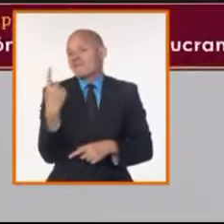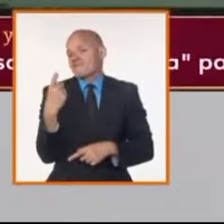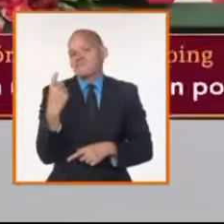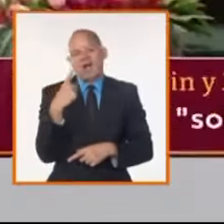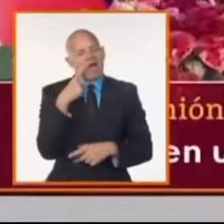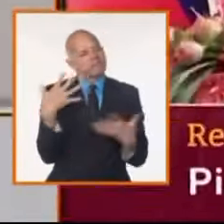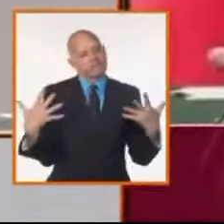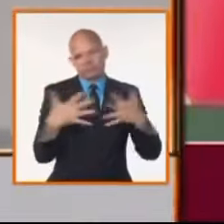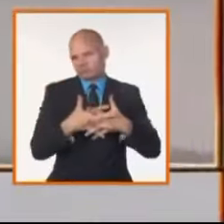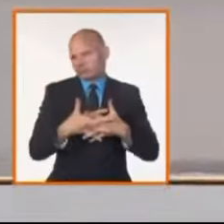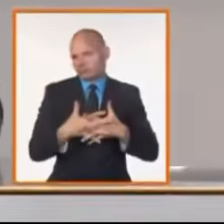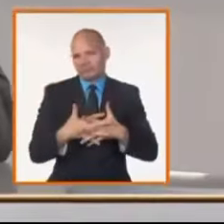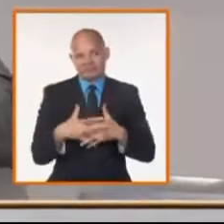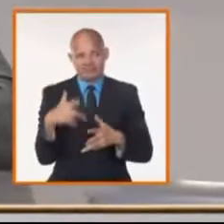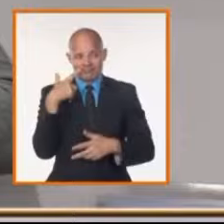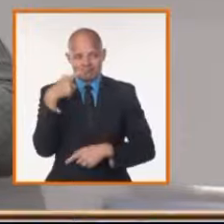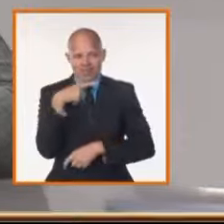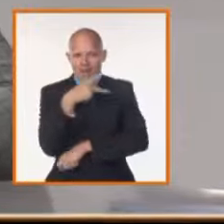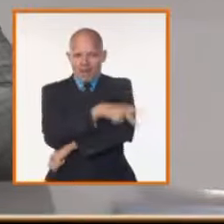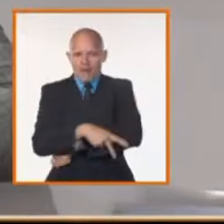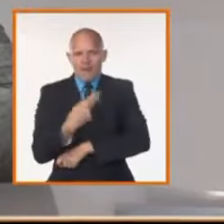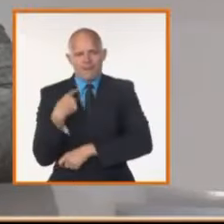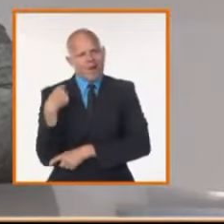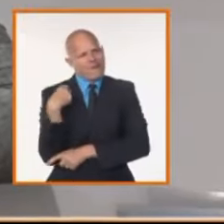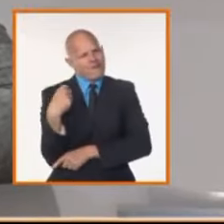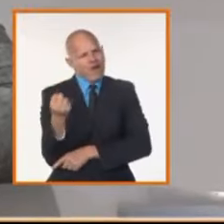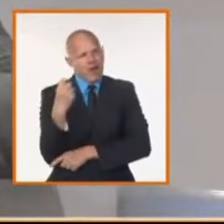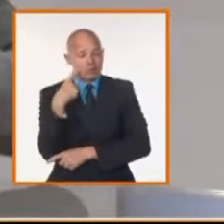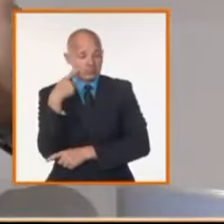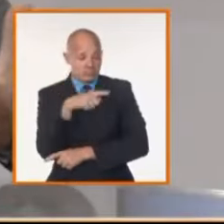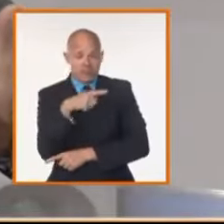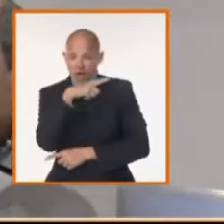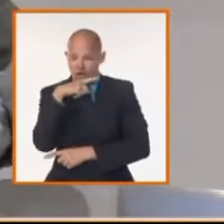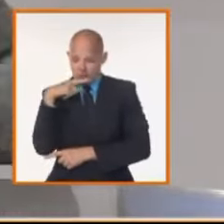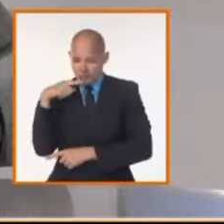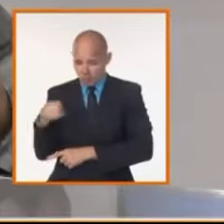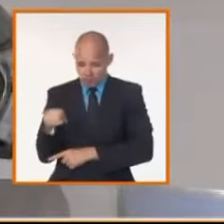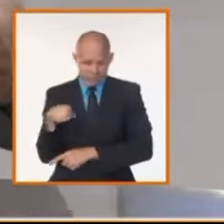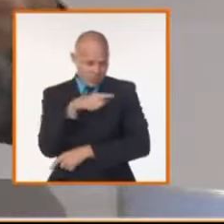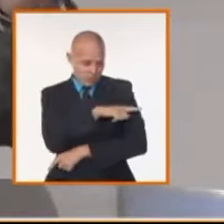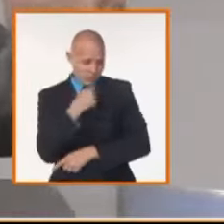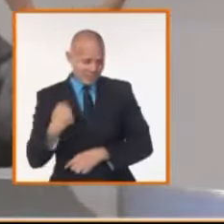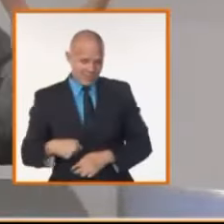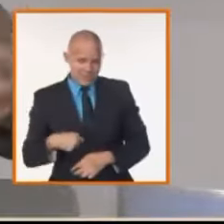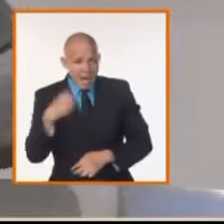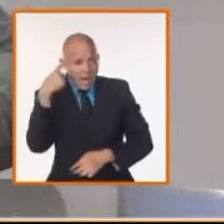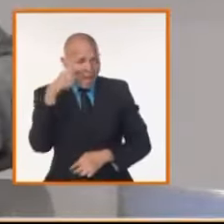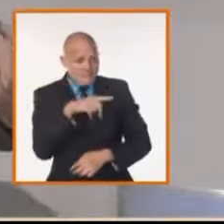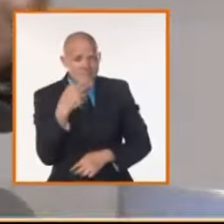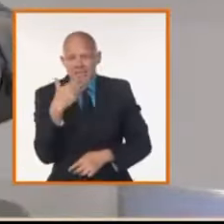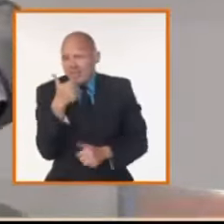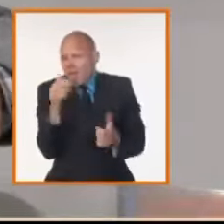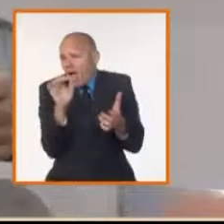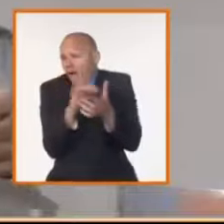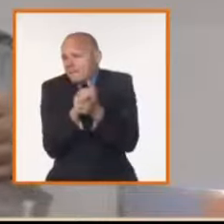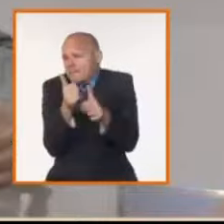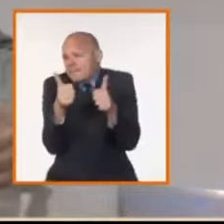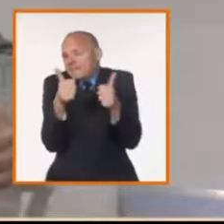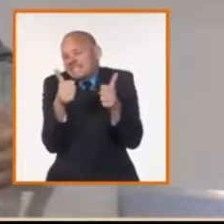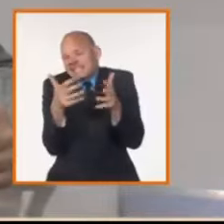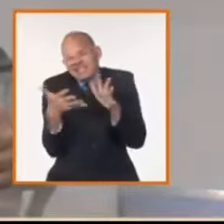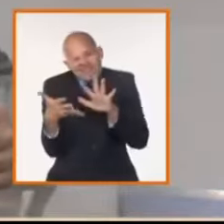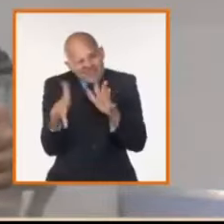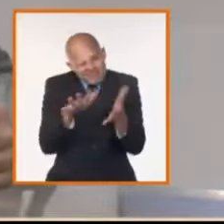países con grandes eh vamos a decir eh dilemas políticos históricos recordemos bueno que en